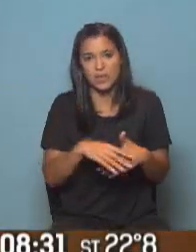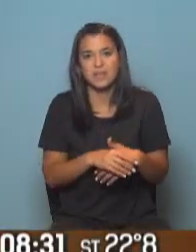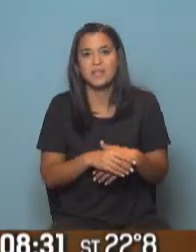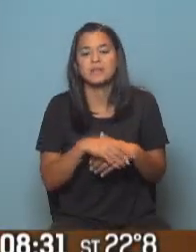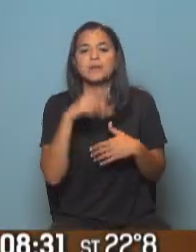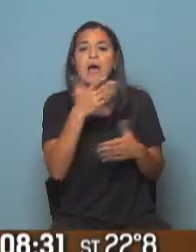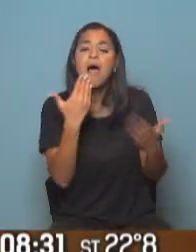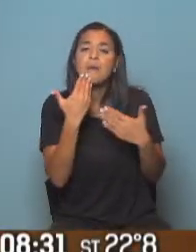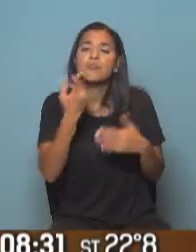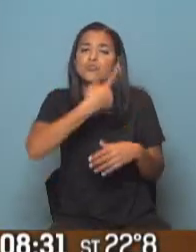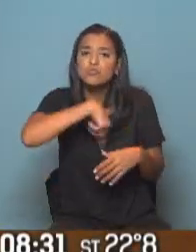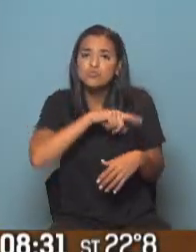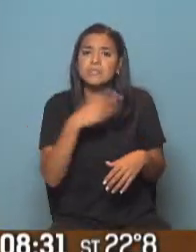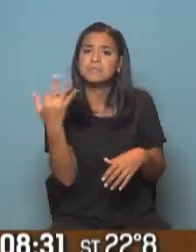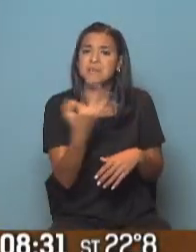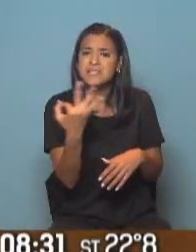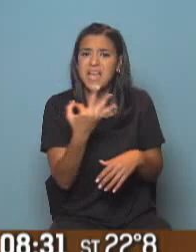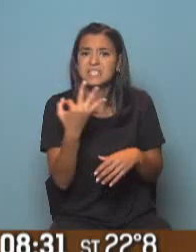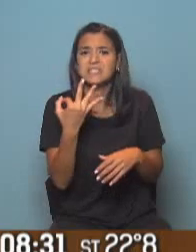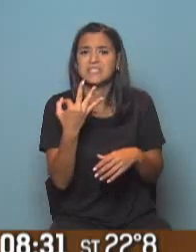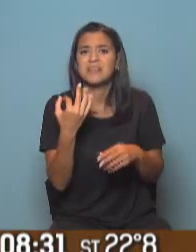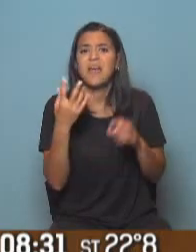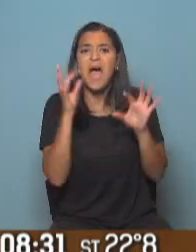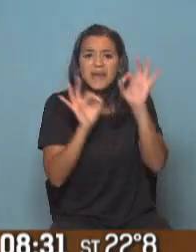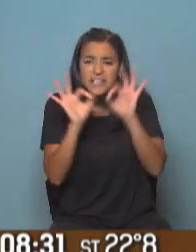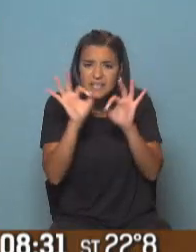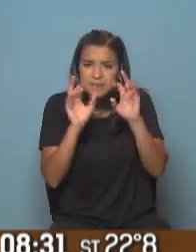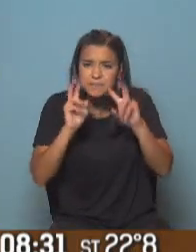H hablando con nosotros especialista este analista internacional